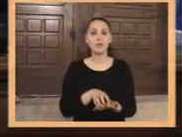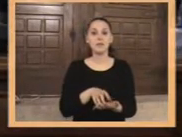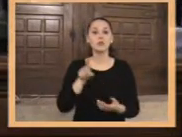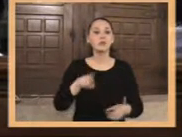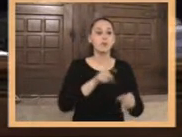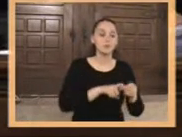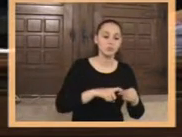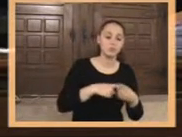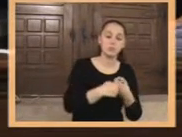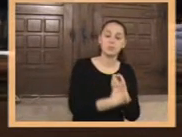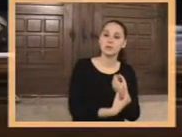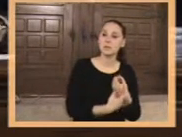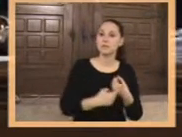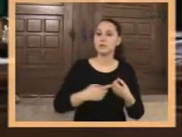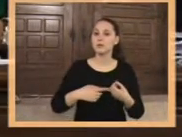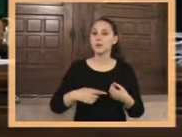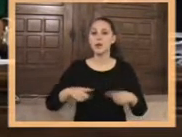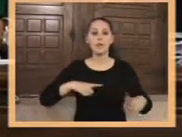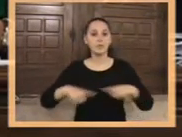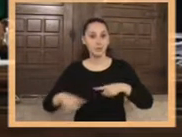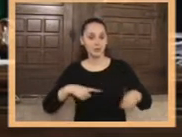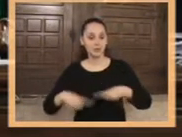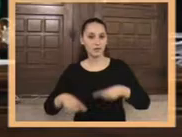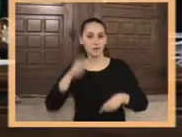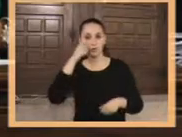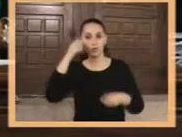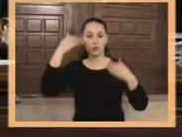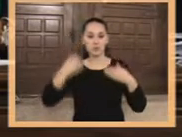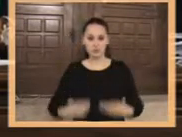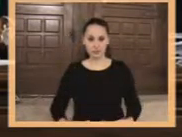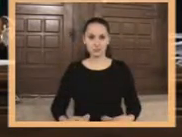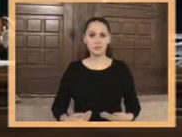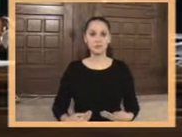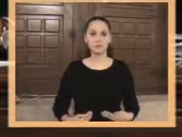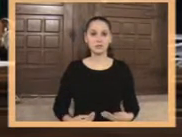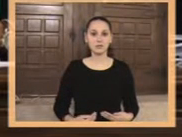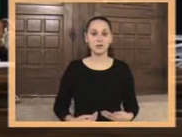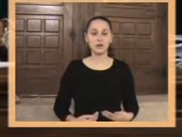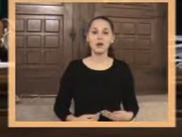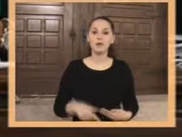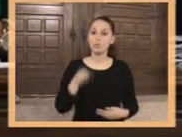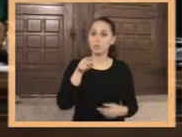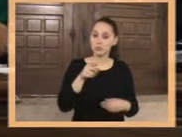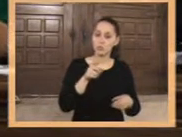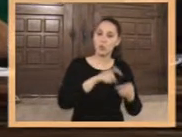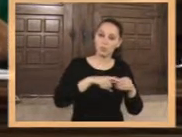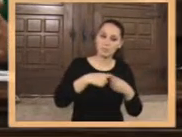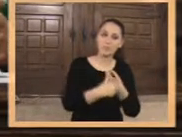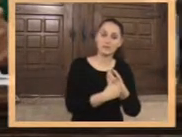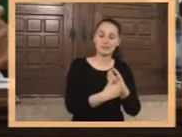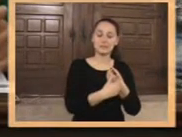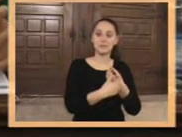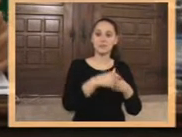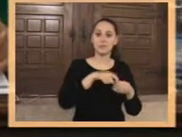como director de salud de este área de salud, que le permitió además, como digo, participar en la configuración y